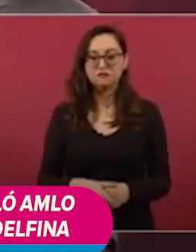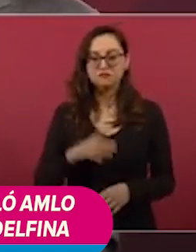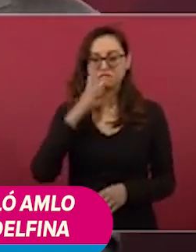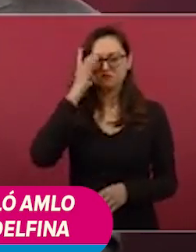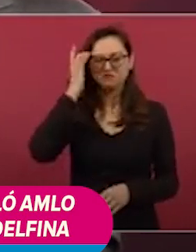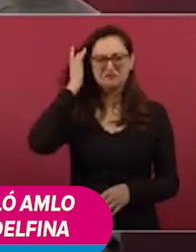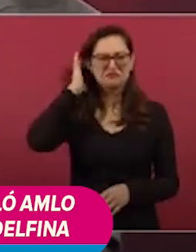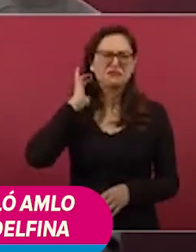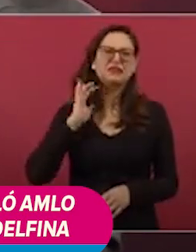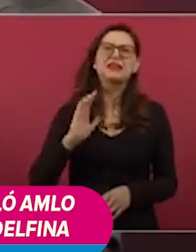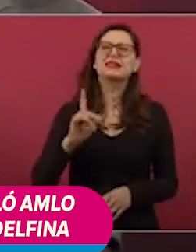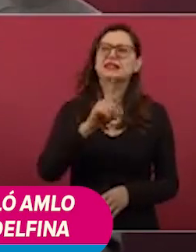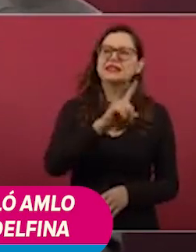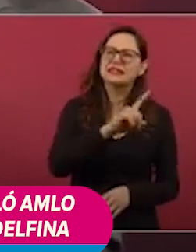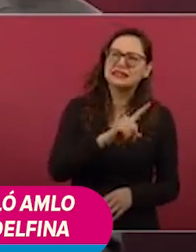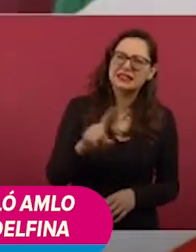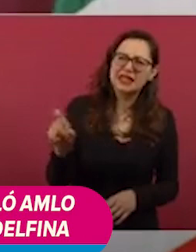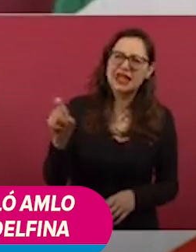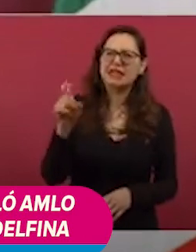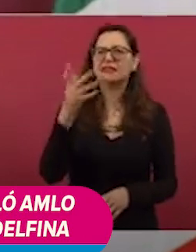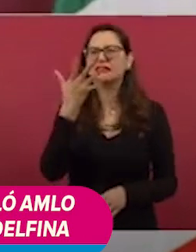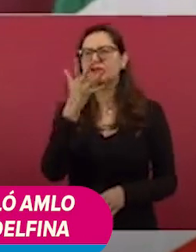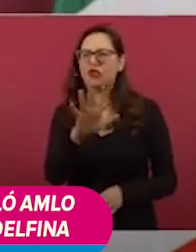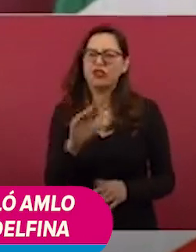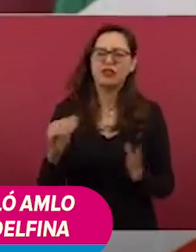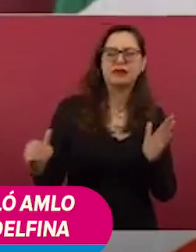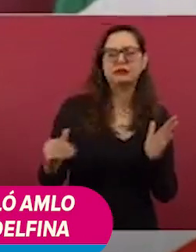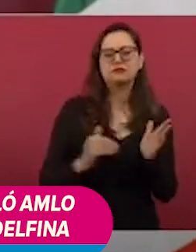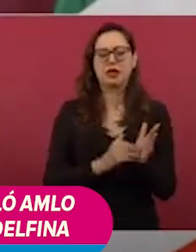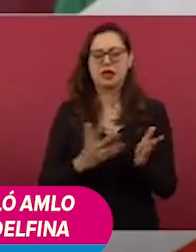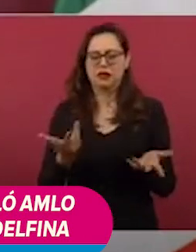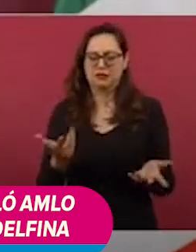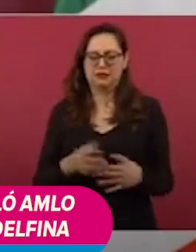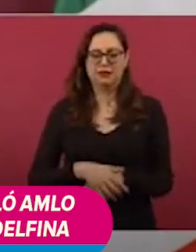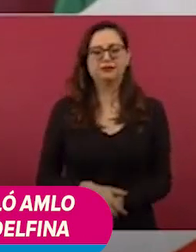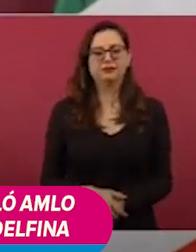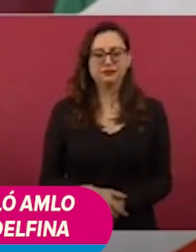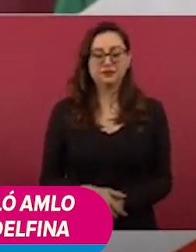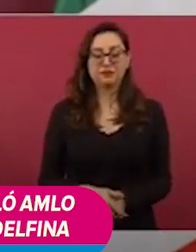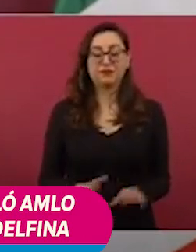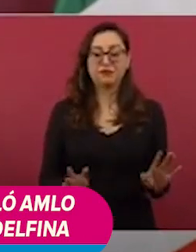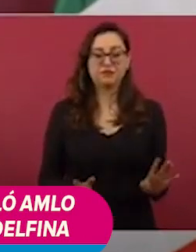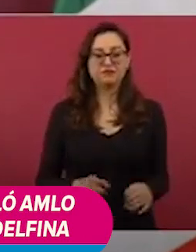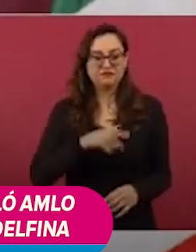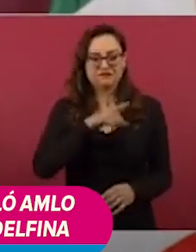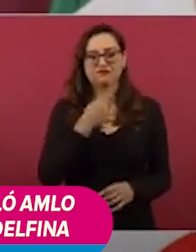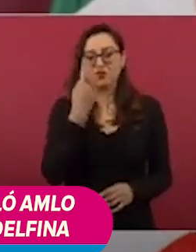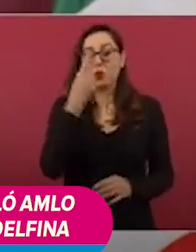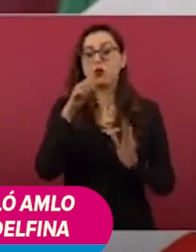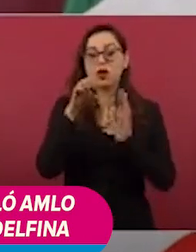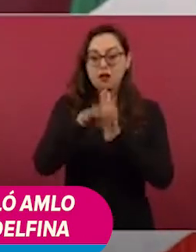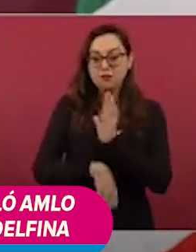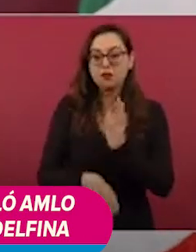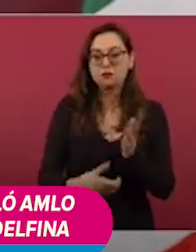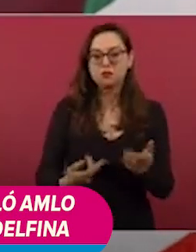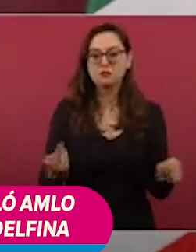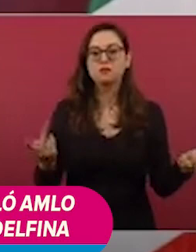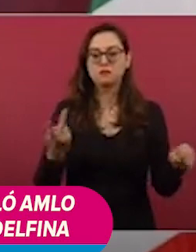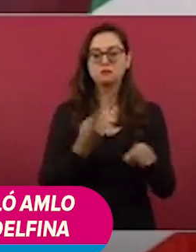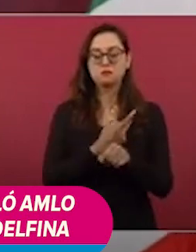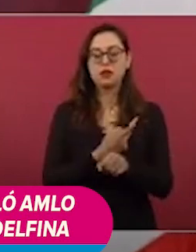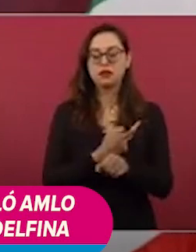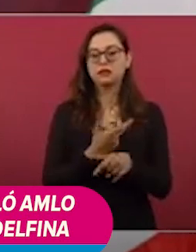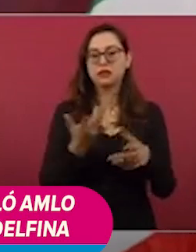110 mil, 120 mil millones, pero era el doble. Bueno, esa es una de